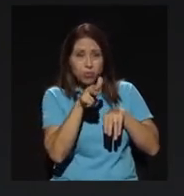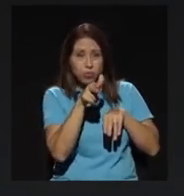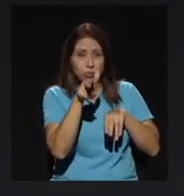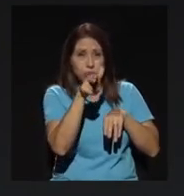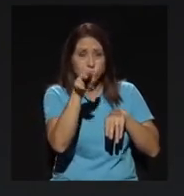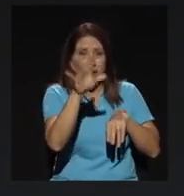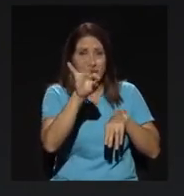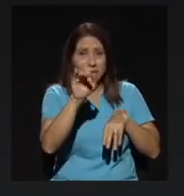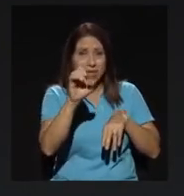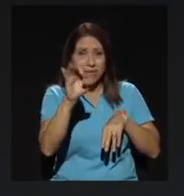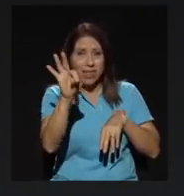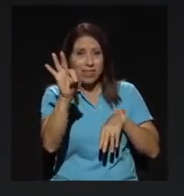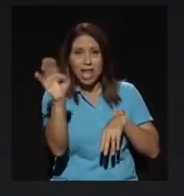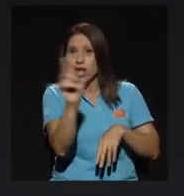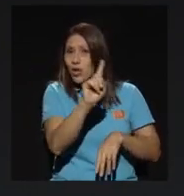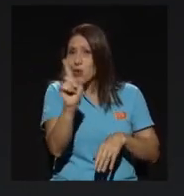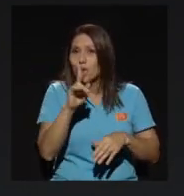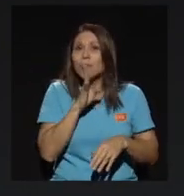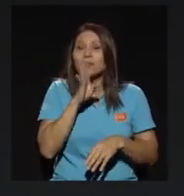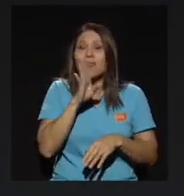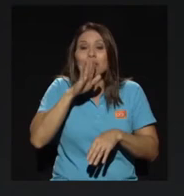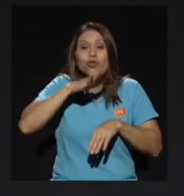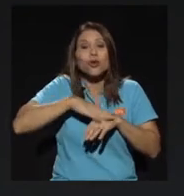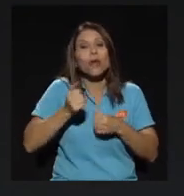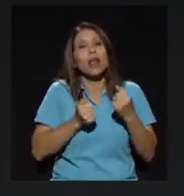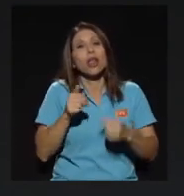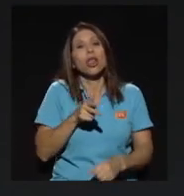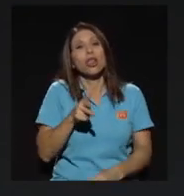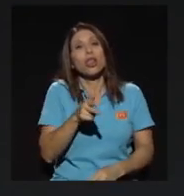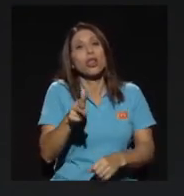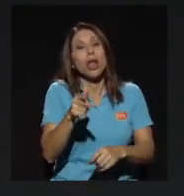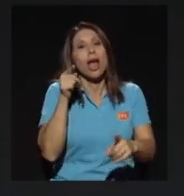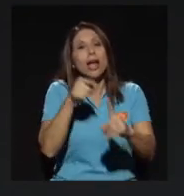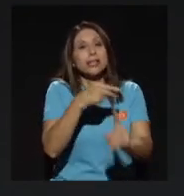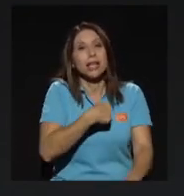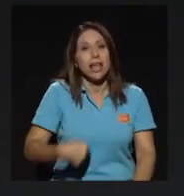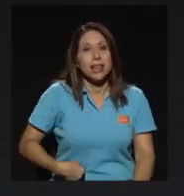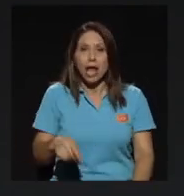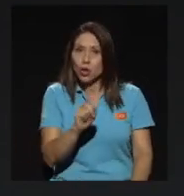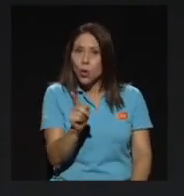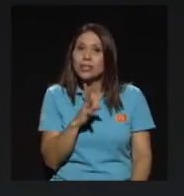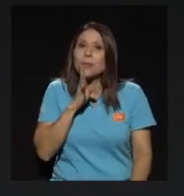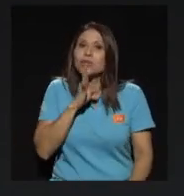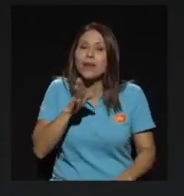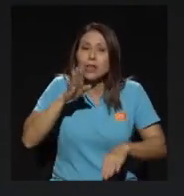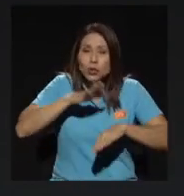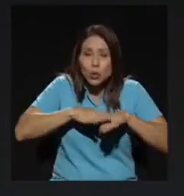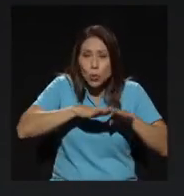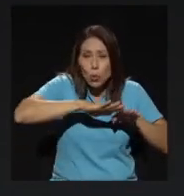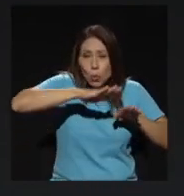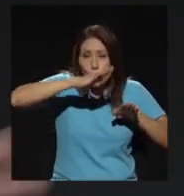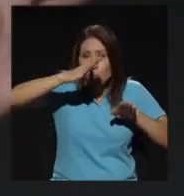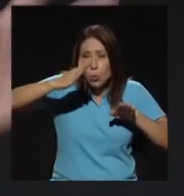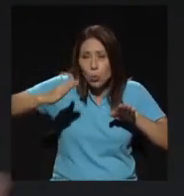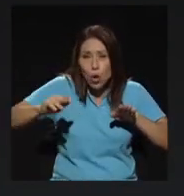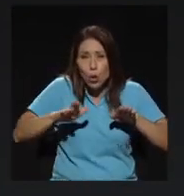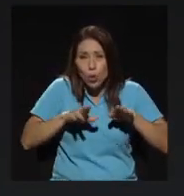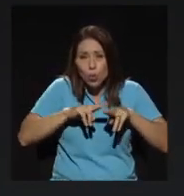estamos hablando de subir los himalayas y un frame física